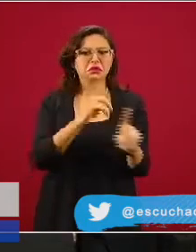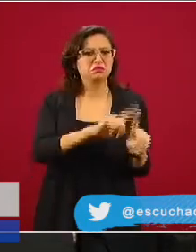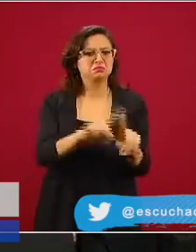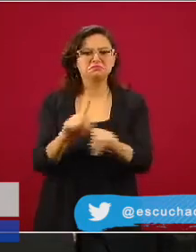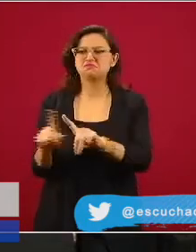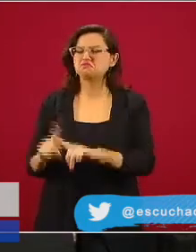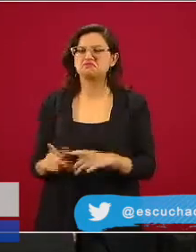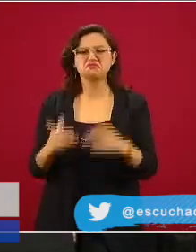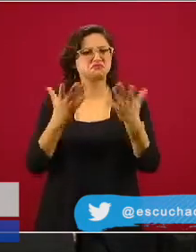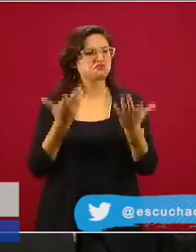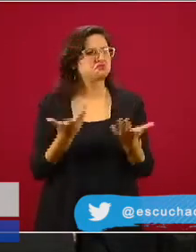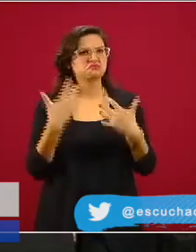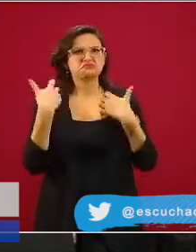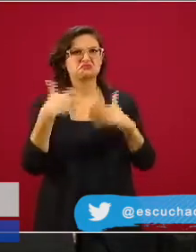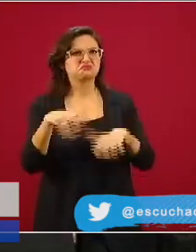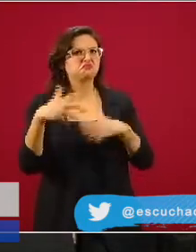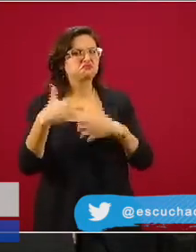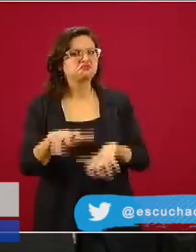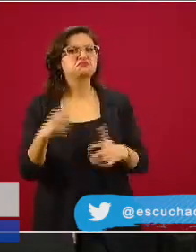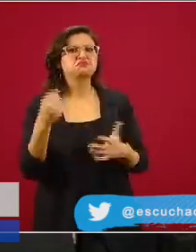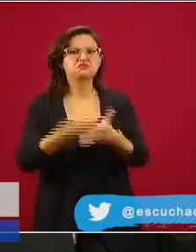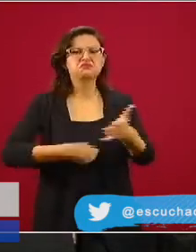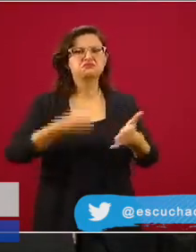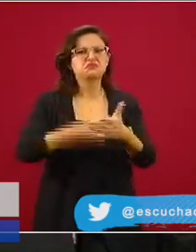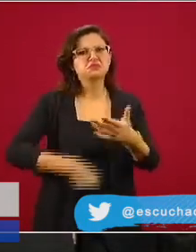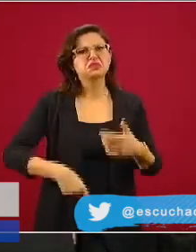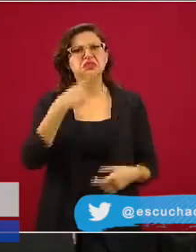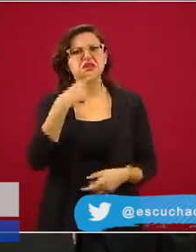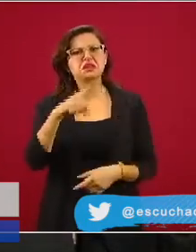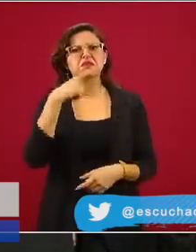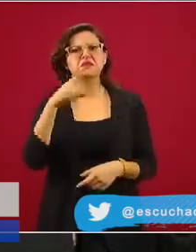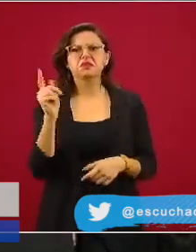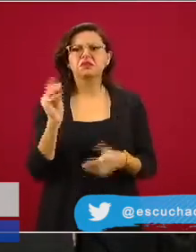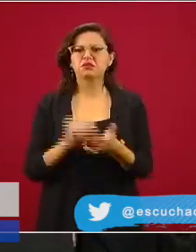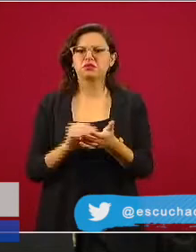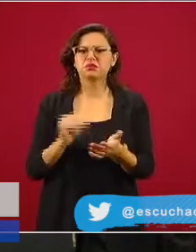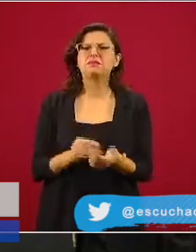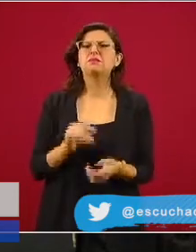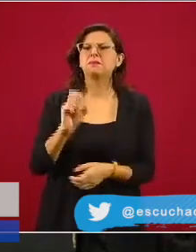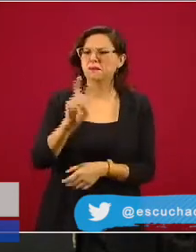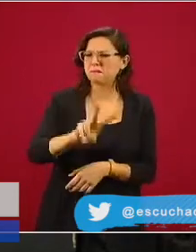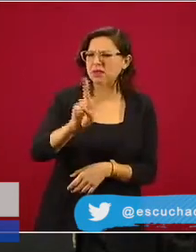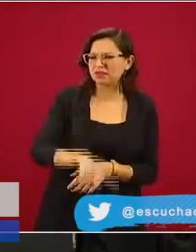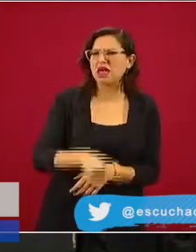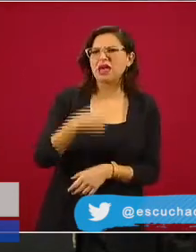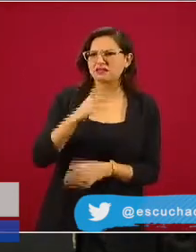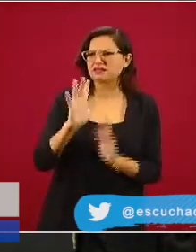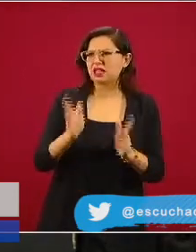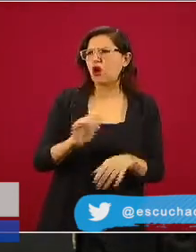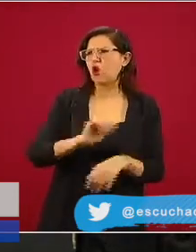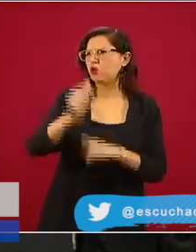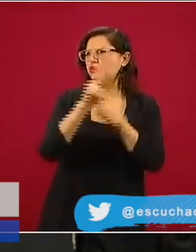posibilidad de saturación en hospitales que hubiese significado una mayor pérdida de vidas humanas